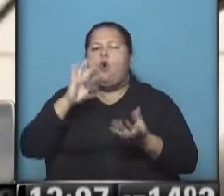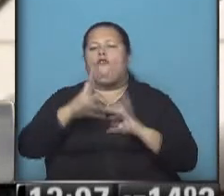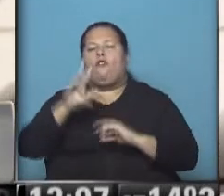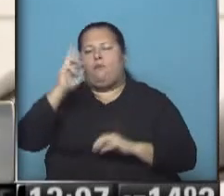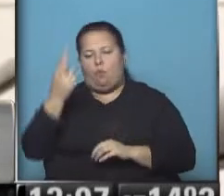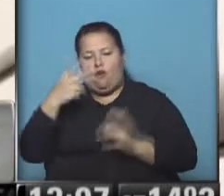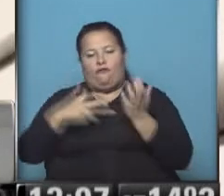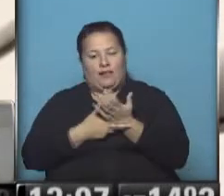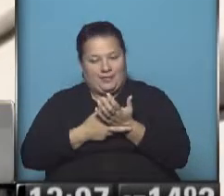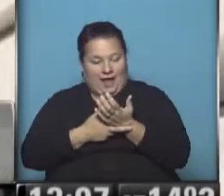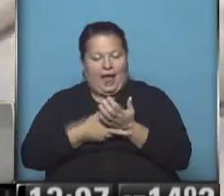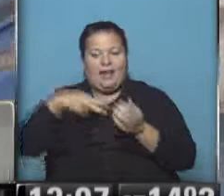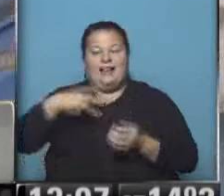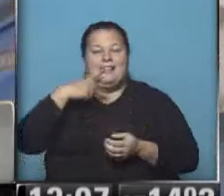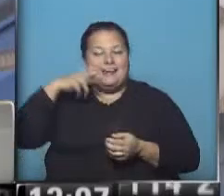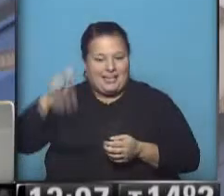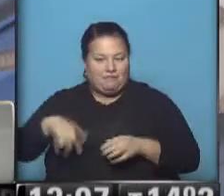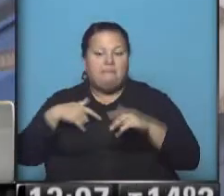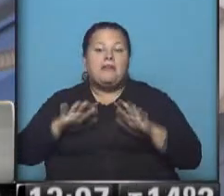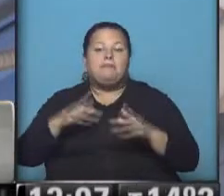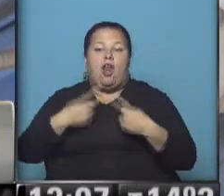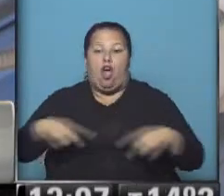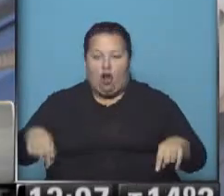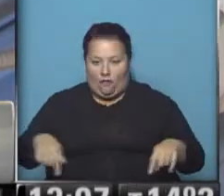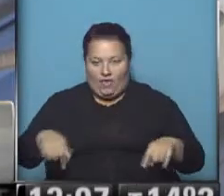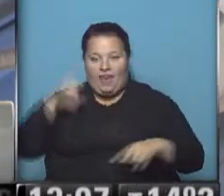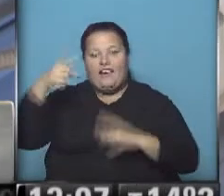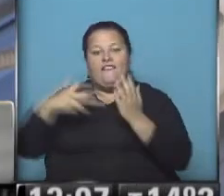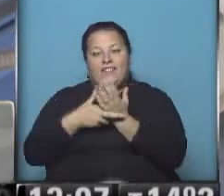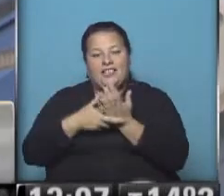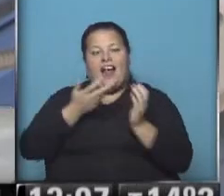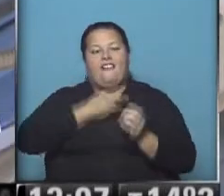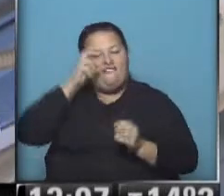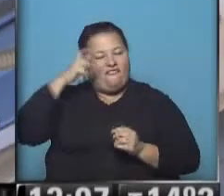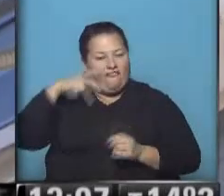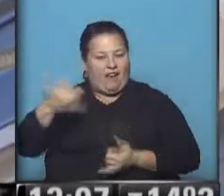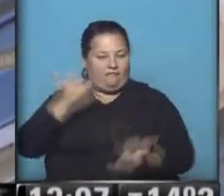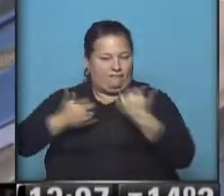en el que murió el fiscal Alberto Nisman. Vamos a esperar novedades desde la Fiscalía de Viviana Feijóo.